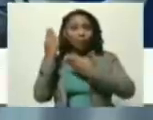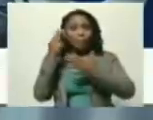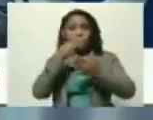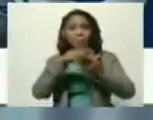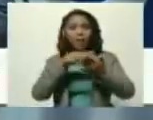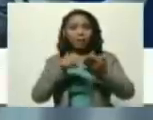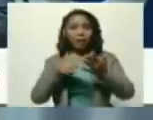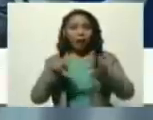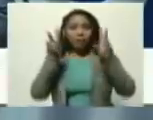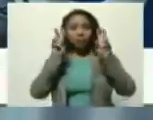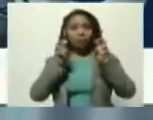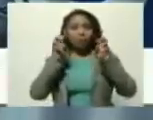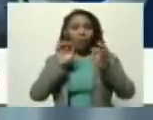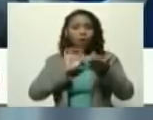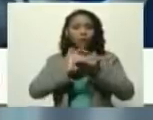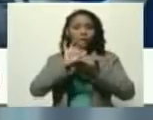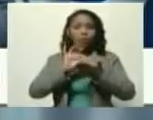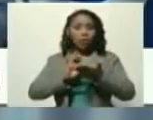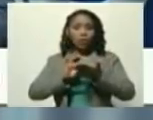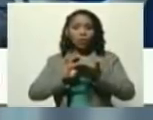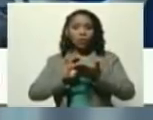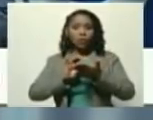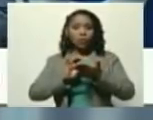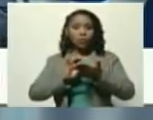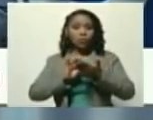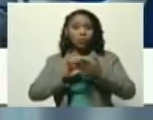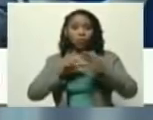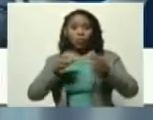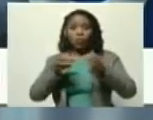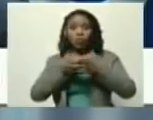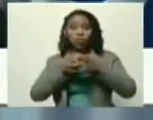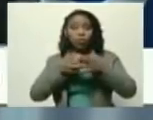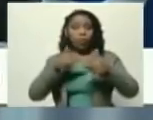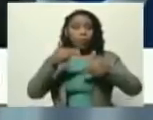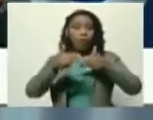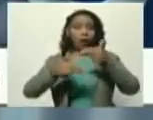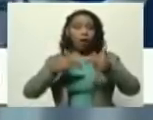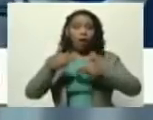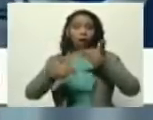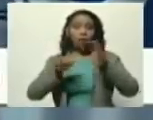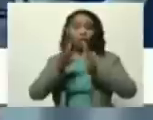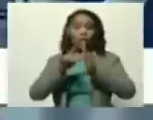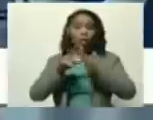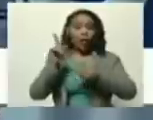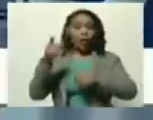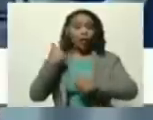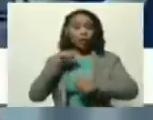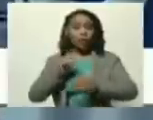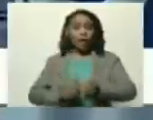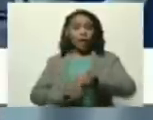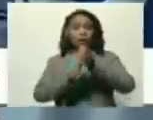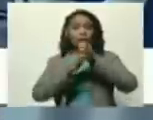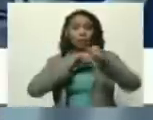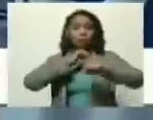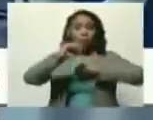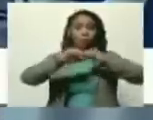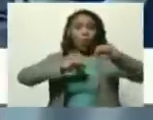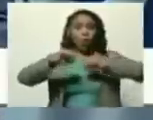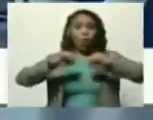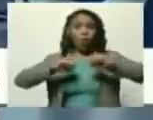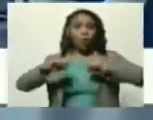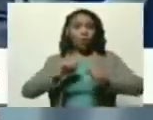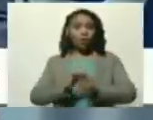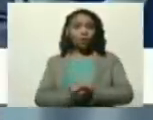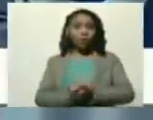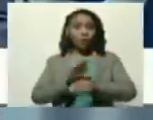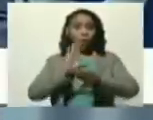material estratégico o ferroso vandalizado, que tenga sus respectivas guías de movilización,